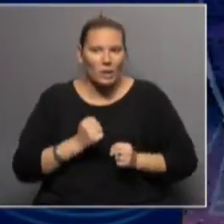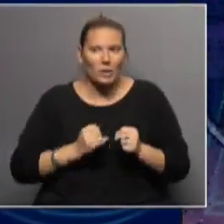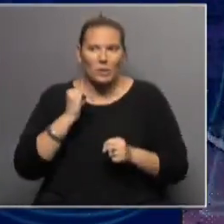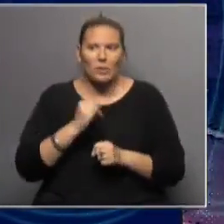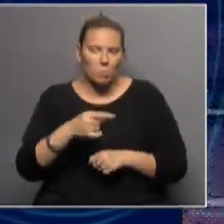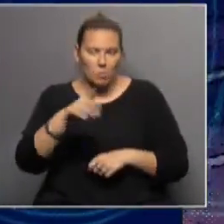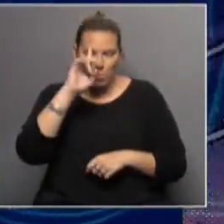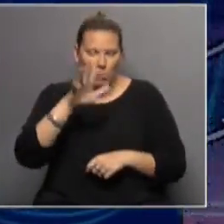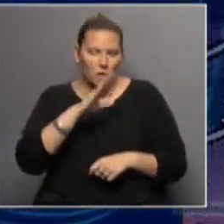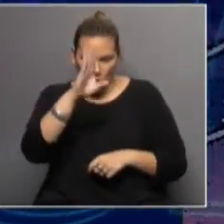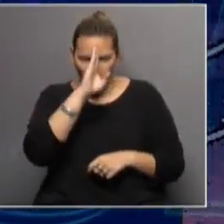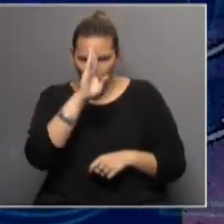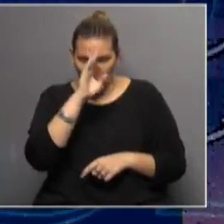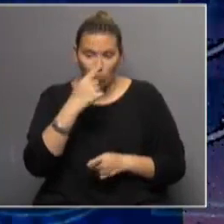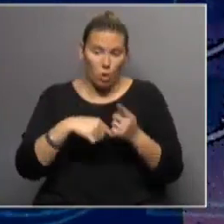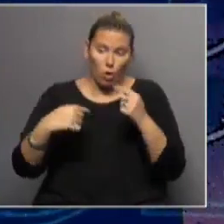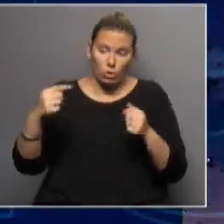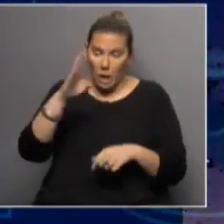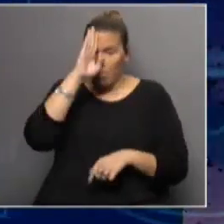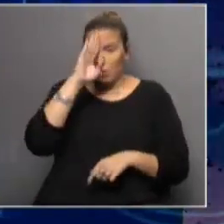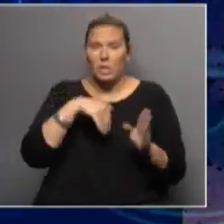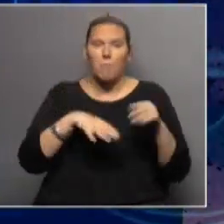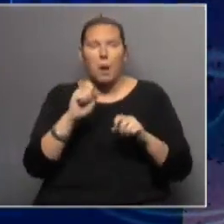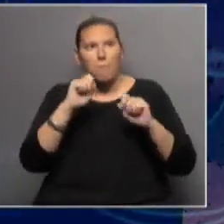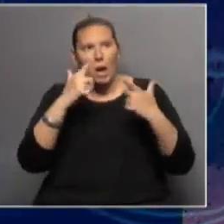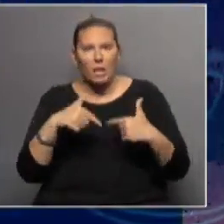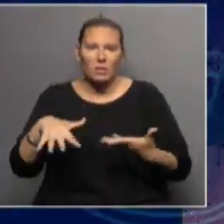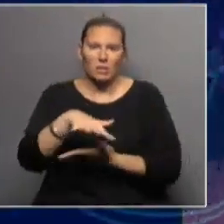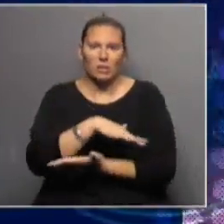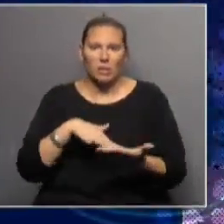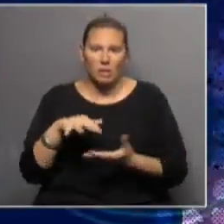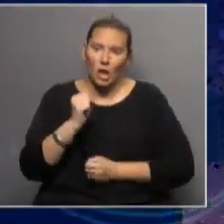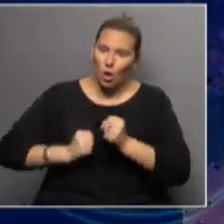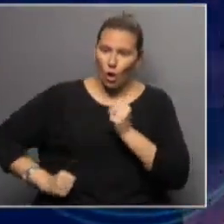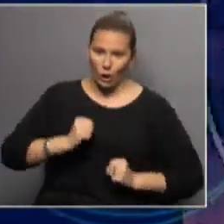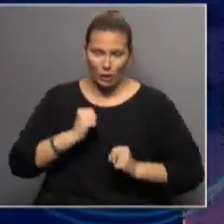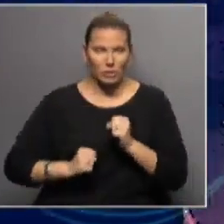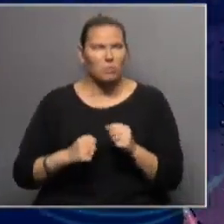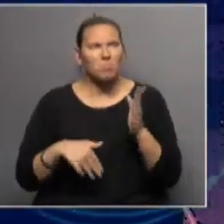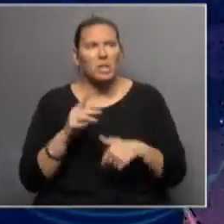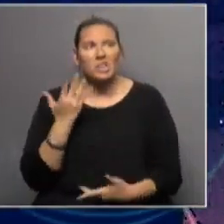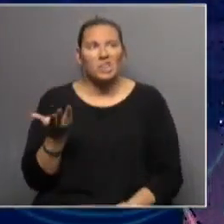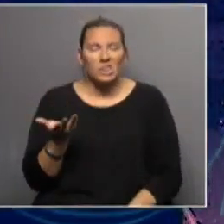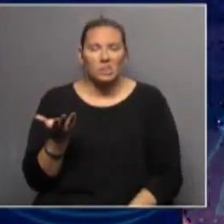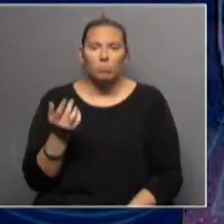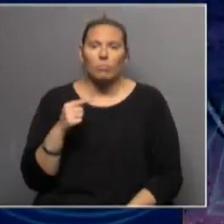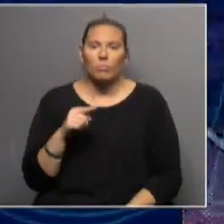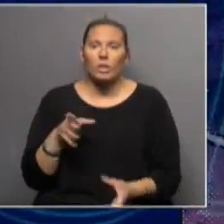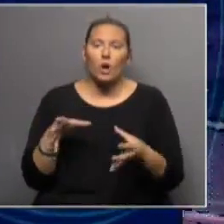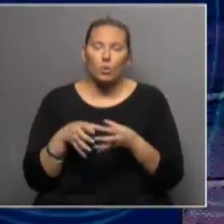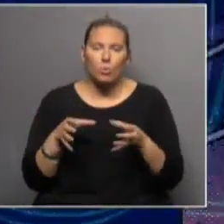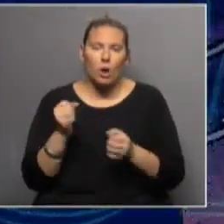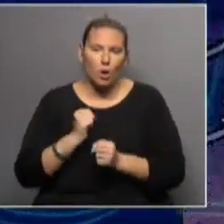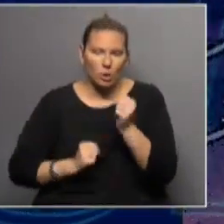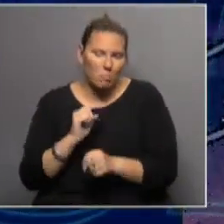habrás aprendido mucho. De lo que has aprendido, ¿qué te sorprendió más de este universo de los runners? Que no solo el universo de los runners, que va a